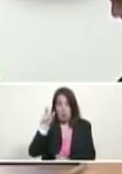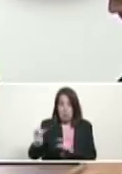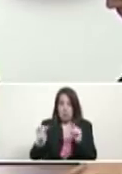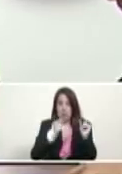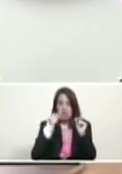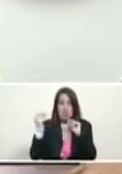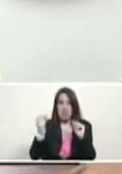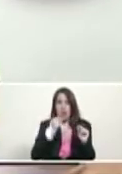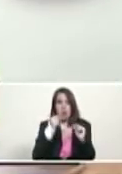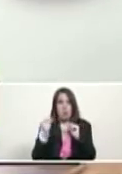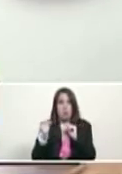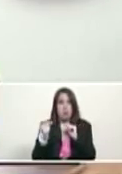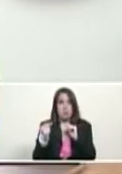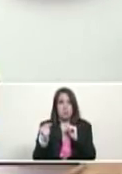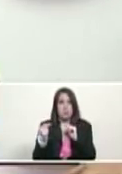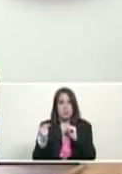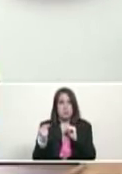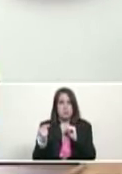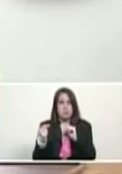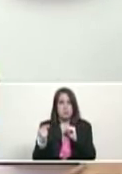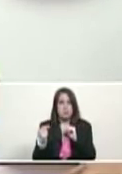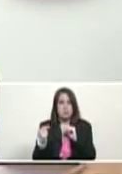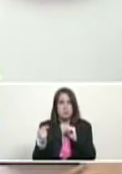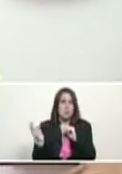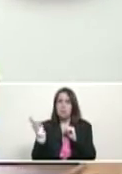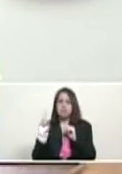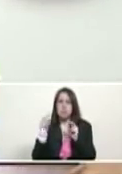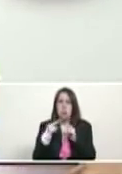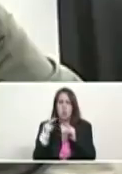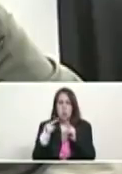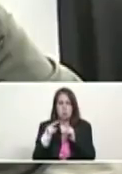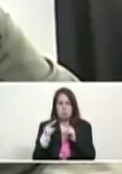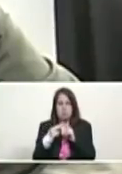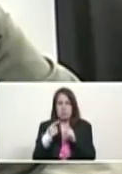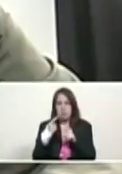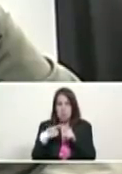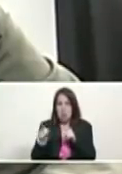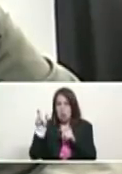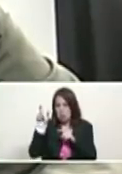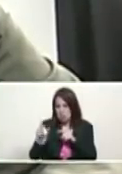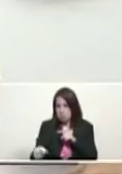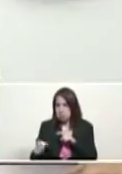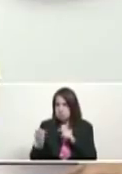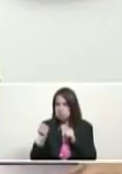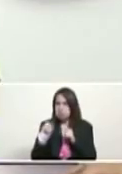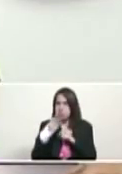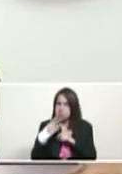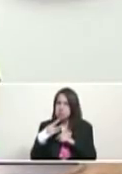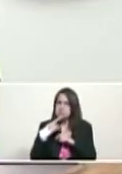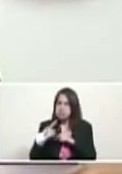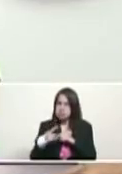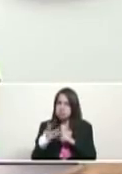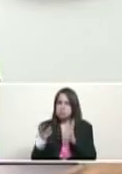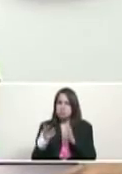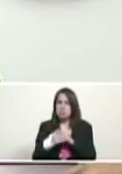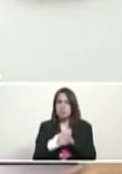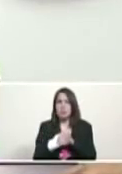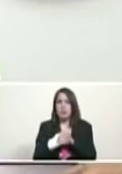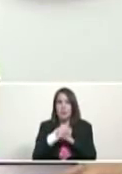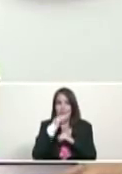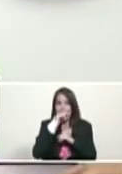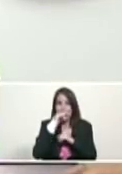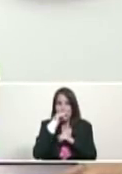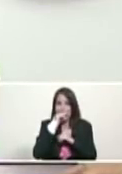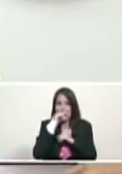un gran hombre. No tuve la oportunidad de conocerlo personalmente, pero tengo las mejores referencias de él. Puedo dar las